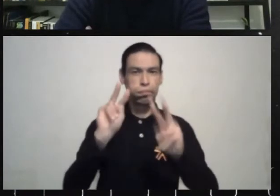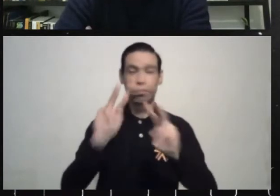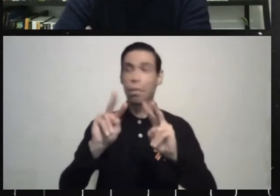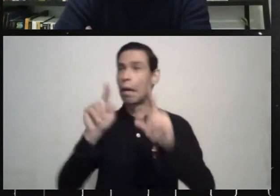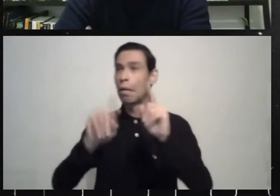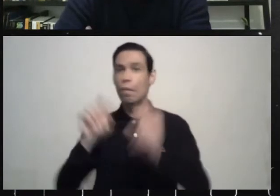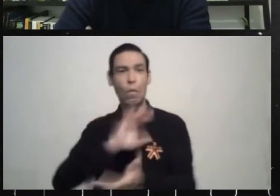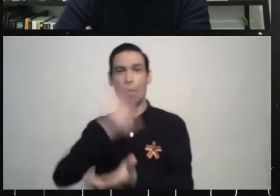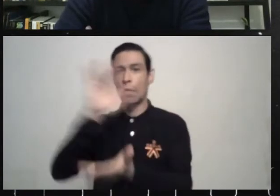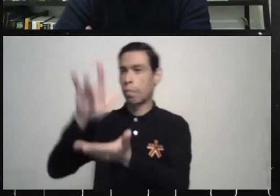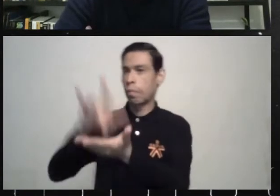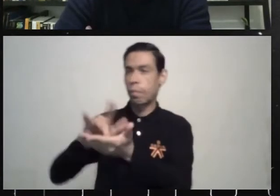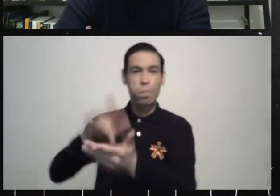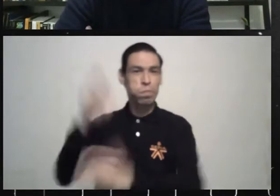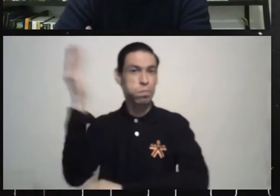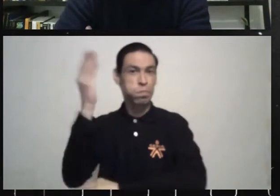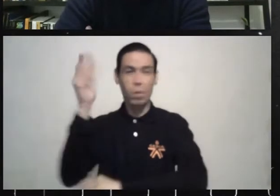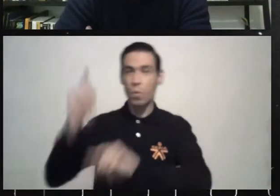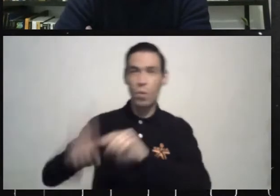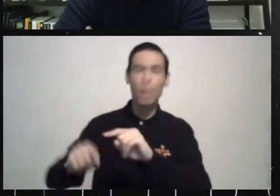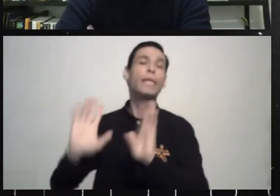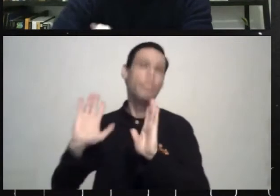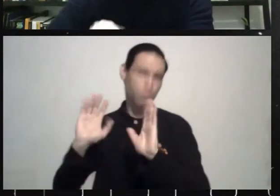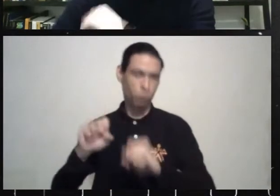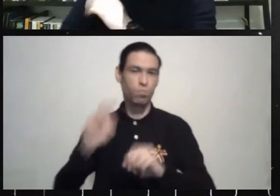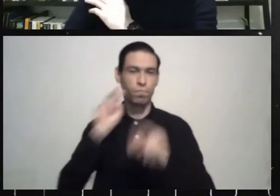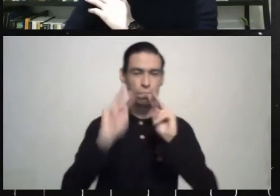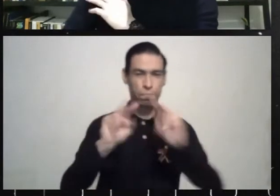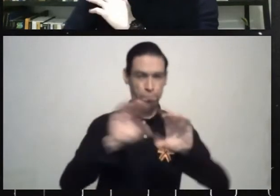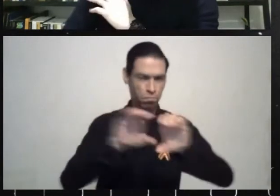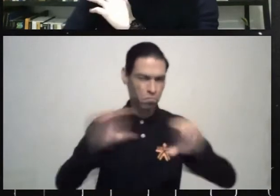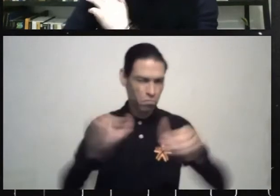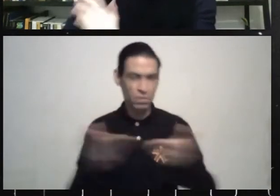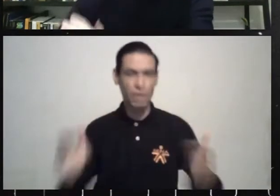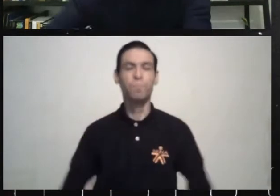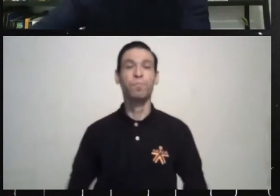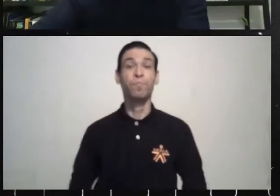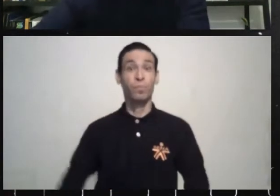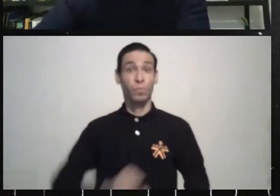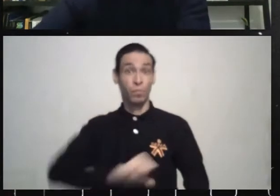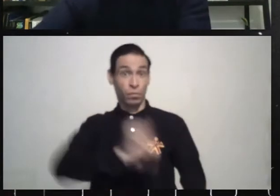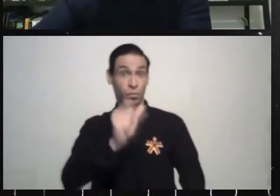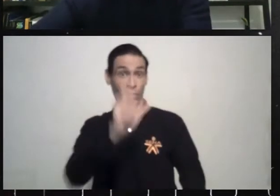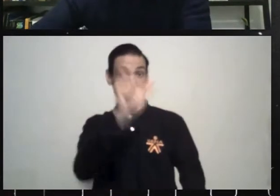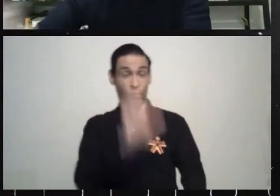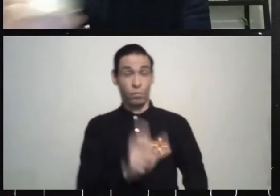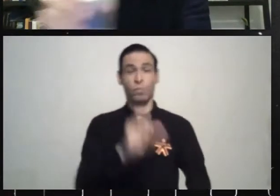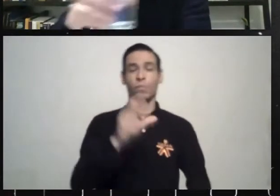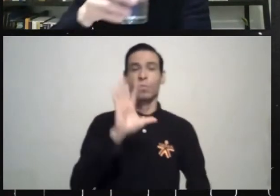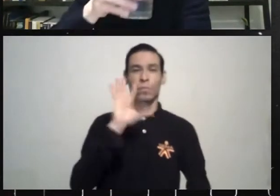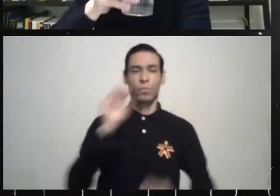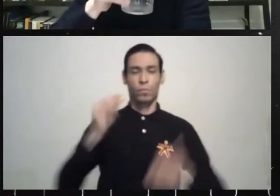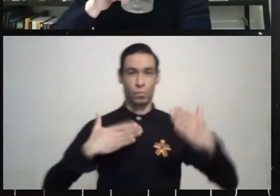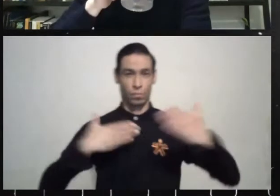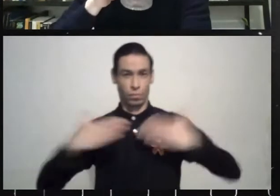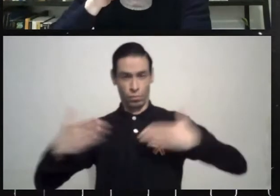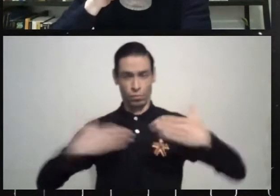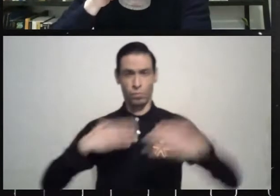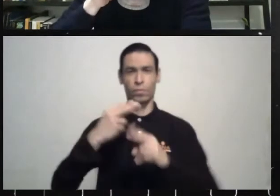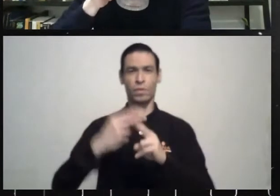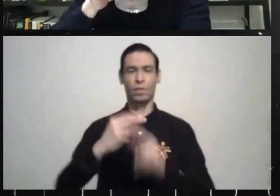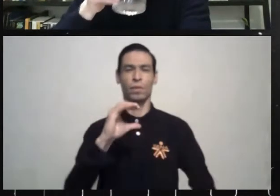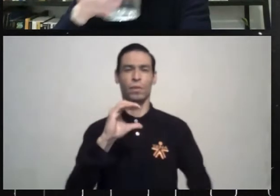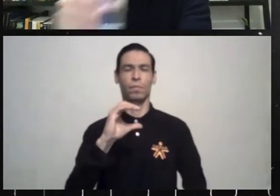cine. Y tenemos también, pues como ustedes ya han visto, a Cristian Tapan, pues un actor conocidísimo colombiano, con